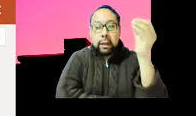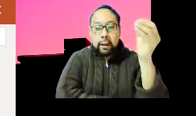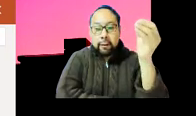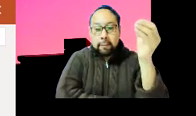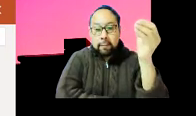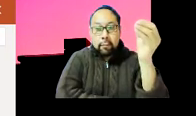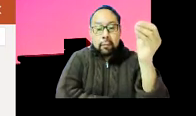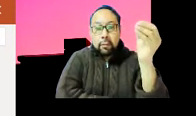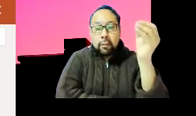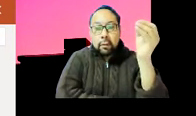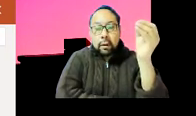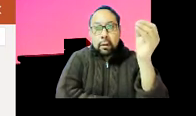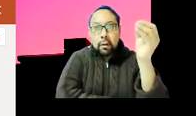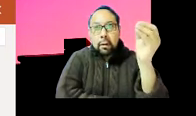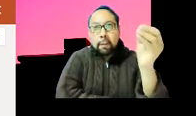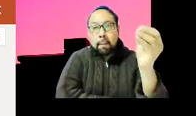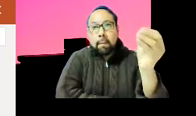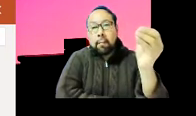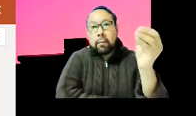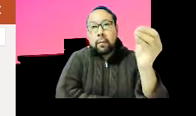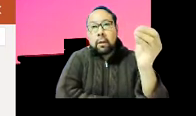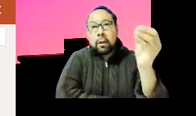pero siguen